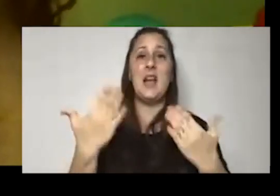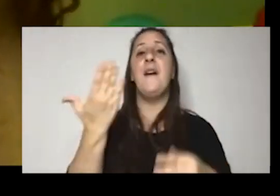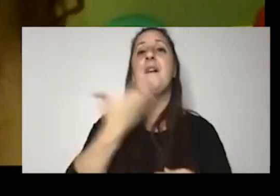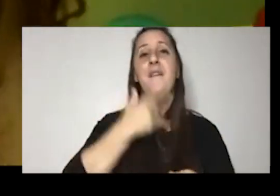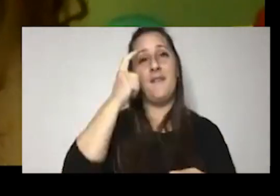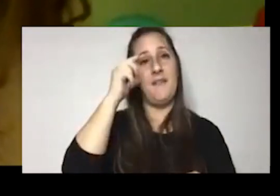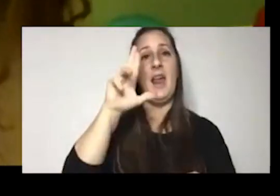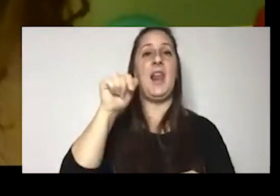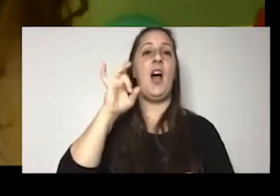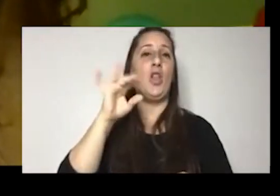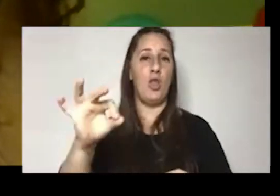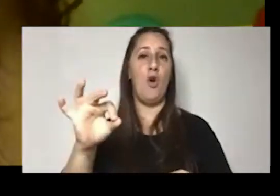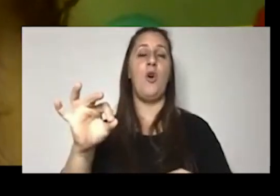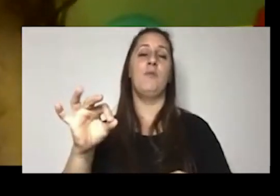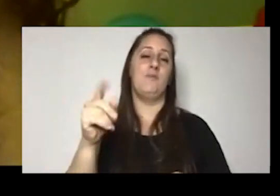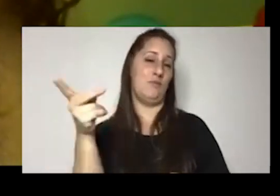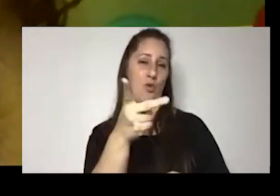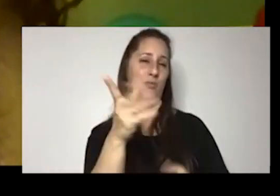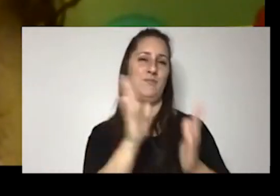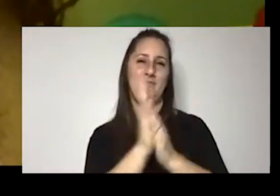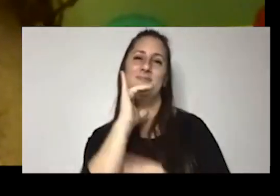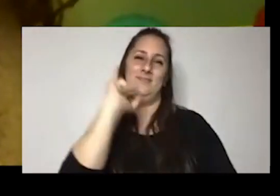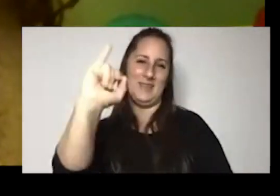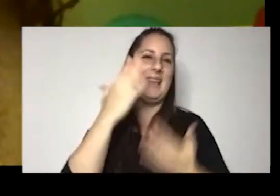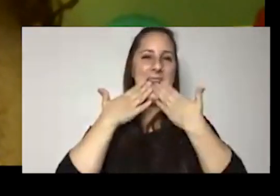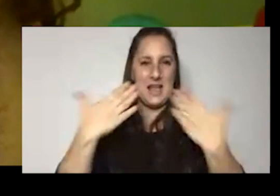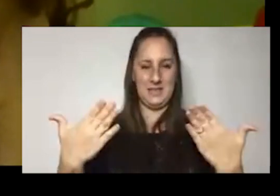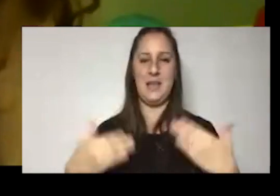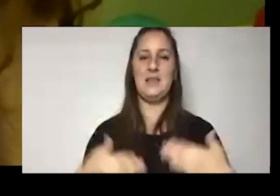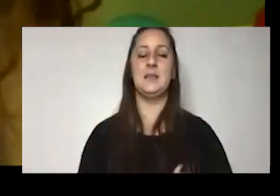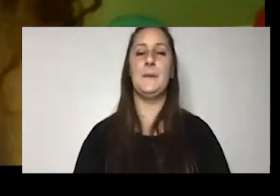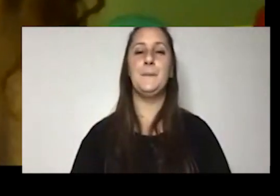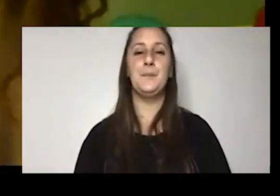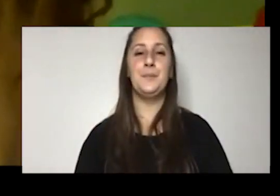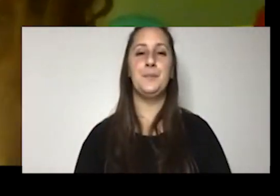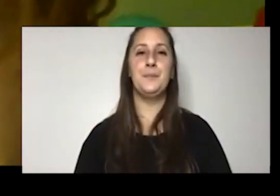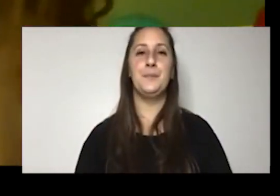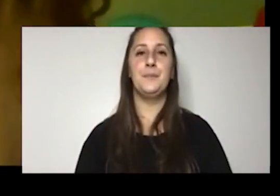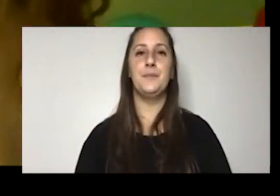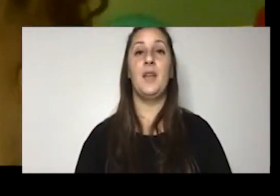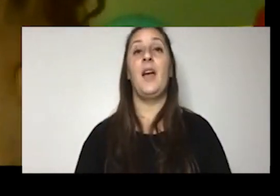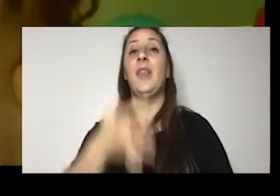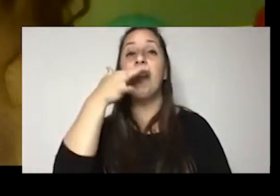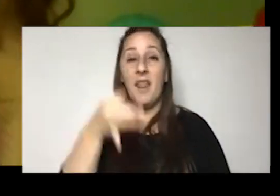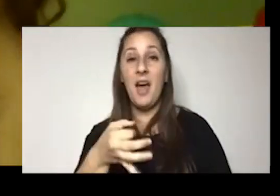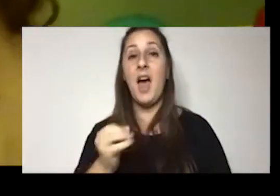quiero hacer llegar a través de ustedes el agradecimiento, y la verdad ojalá se pueda volver entonces a